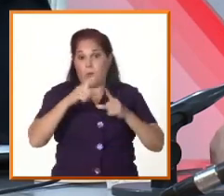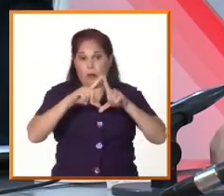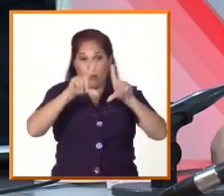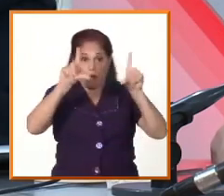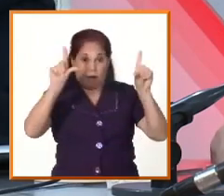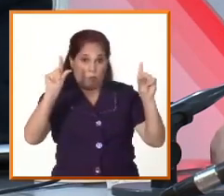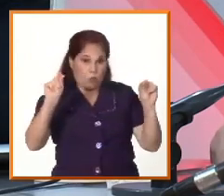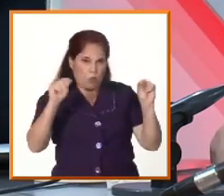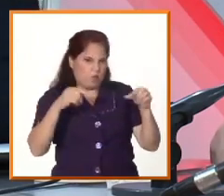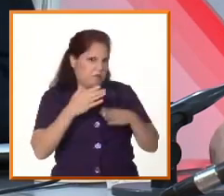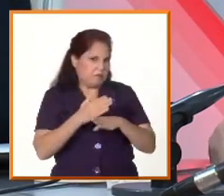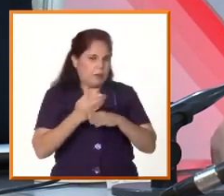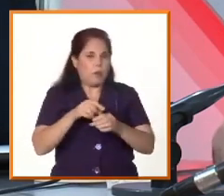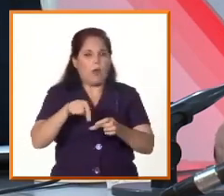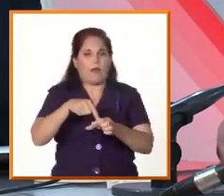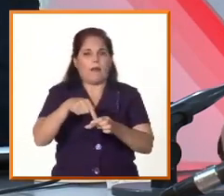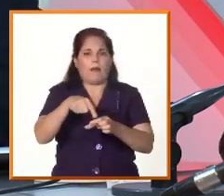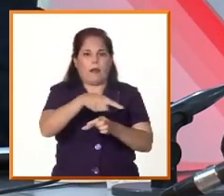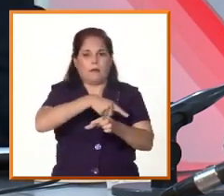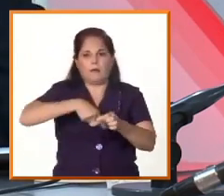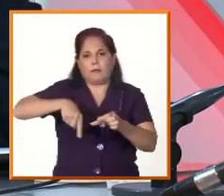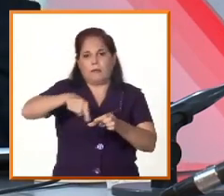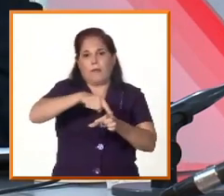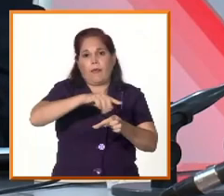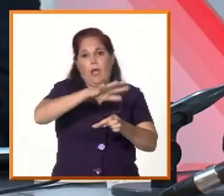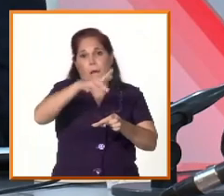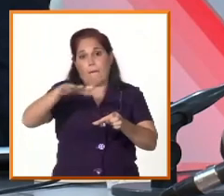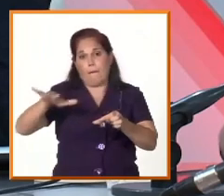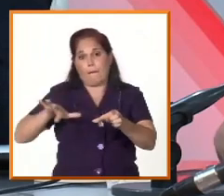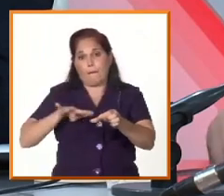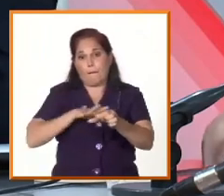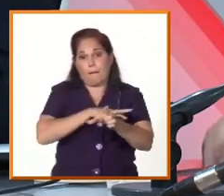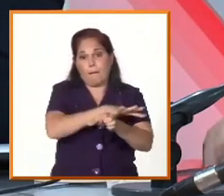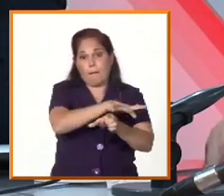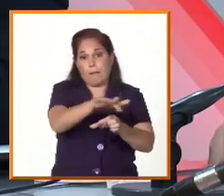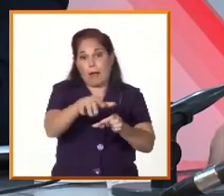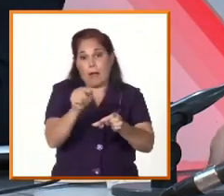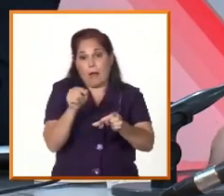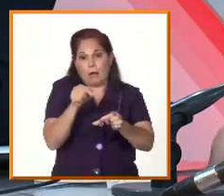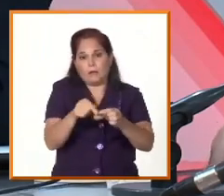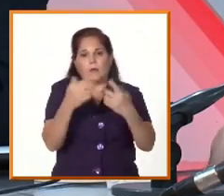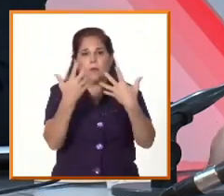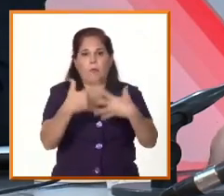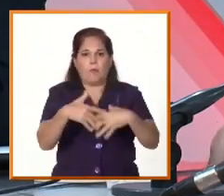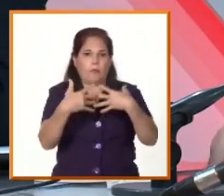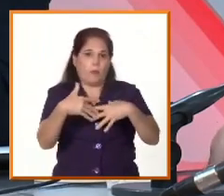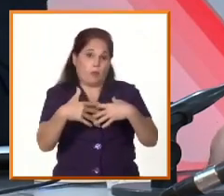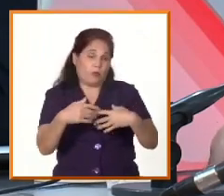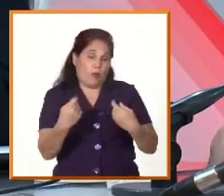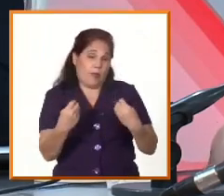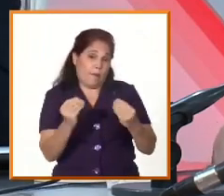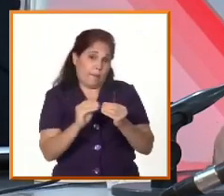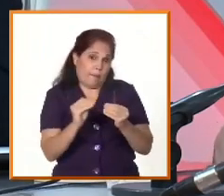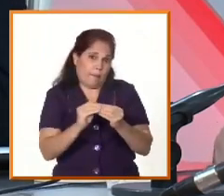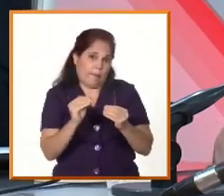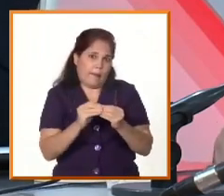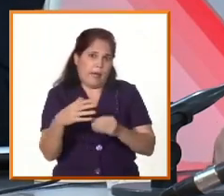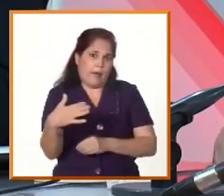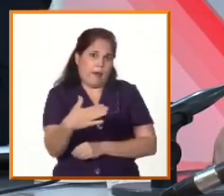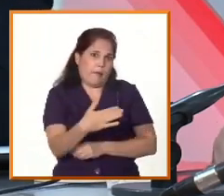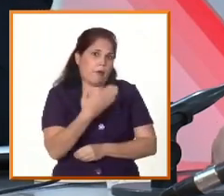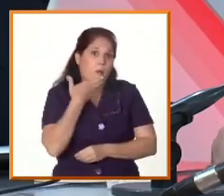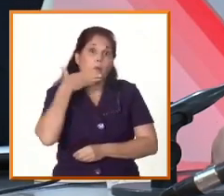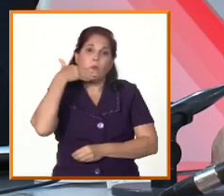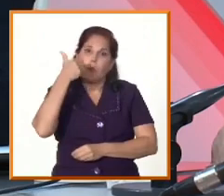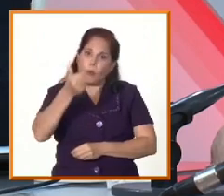un archipiélago en realidad que es lo que somos pues está también la producción de pescado fresco y